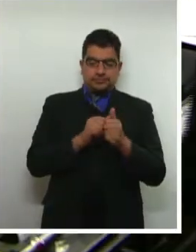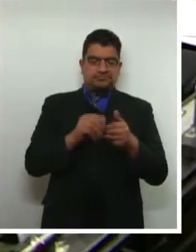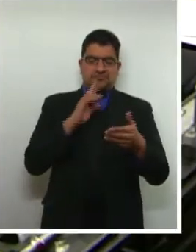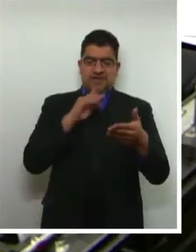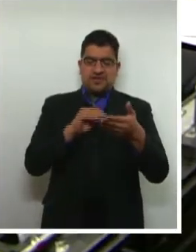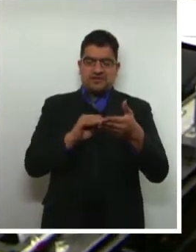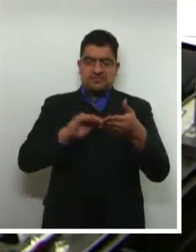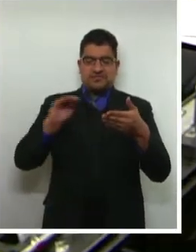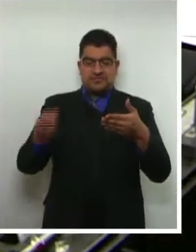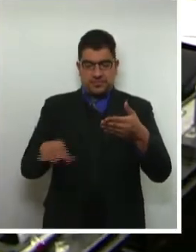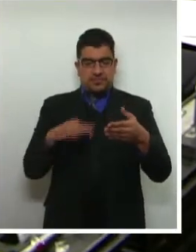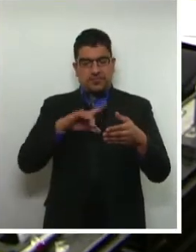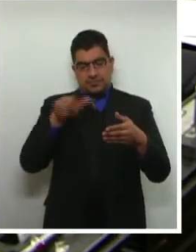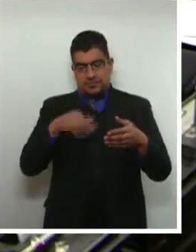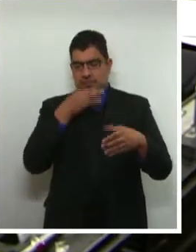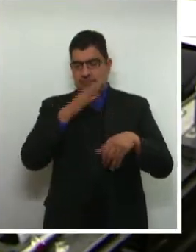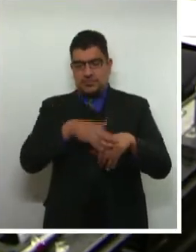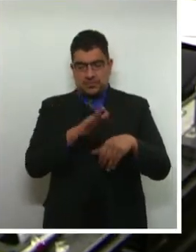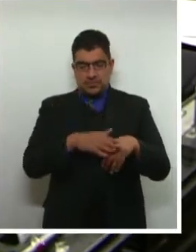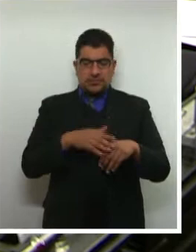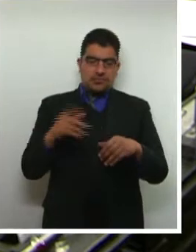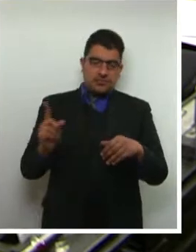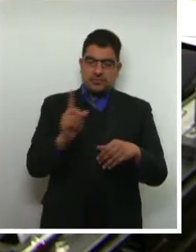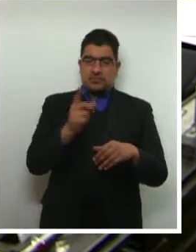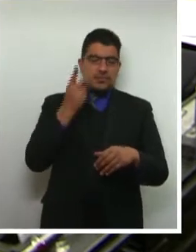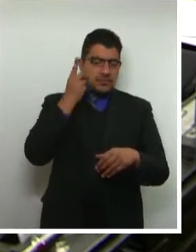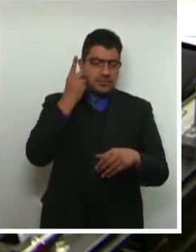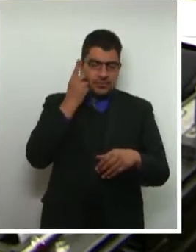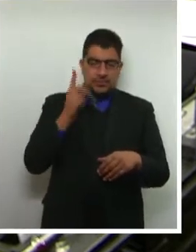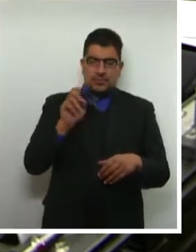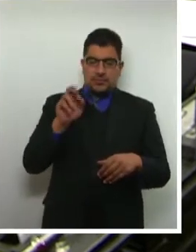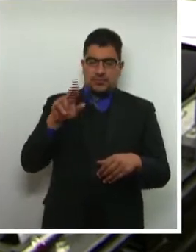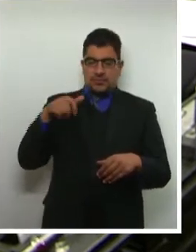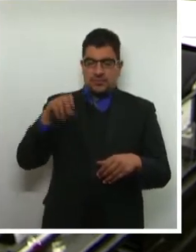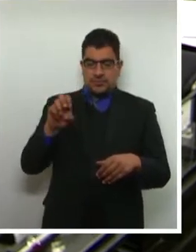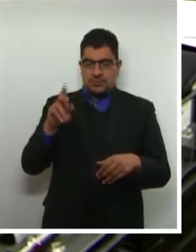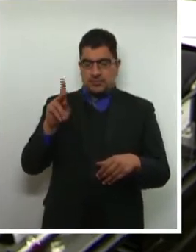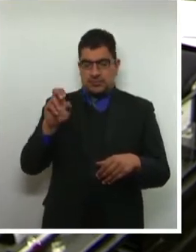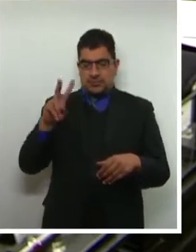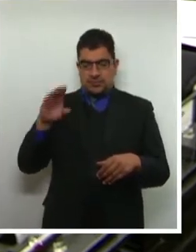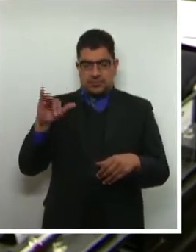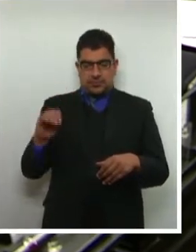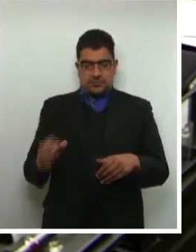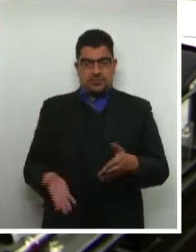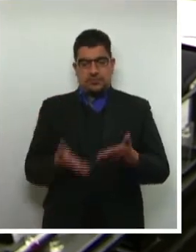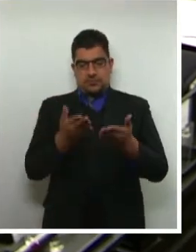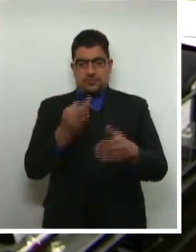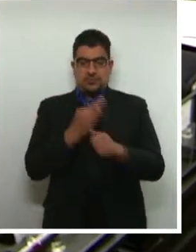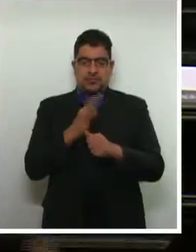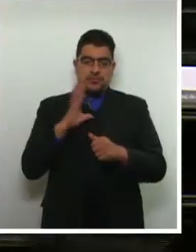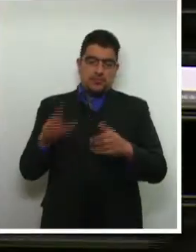Lo planteará en su oportunidad el diputado Enrique Provencio. Además, tengo